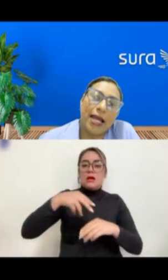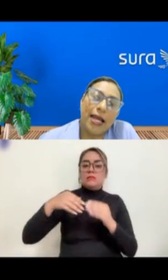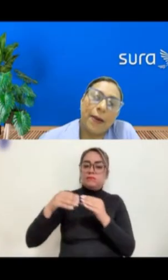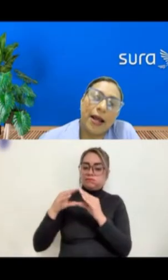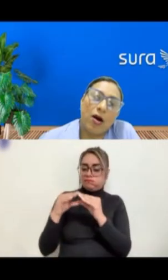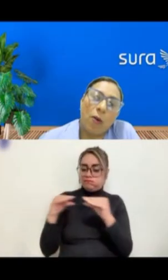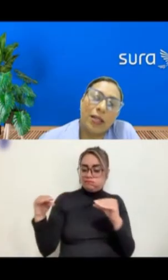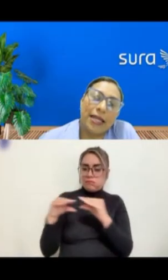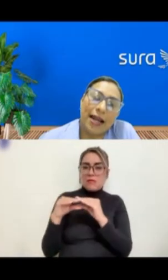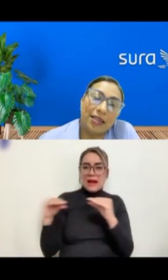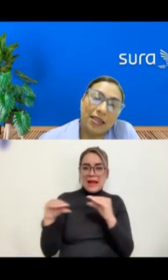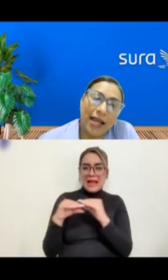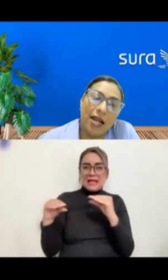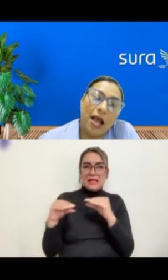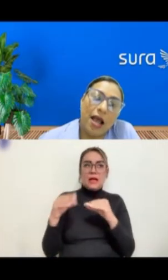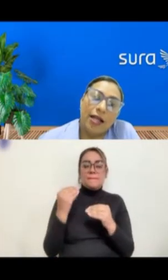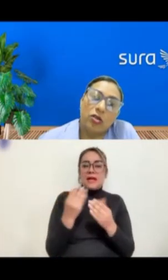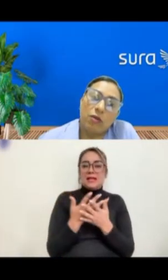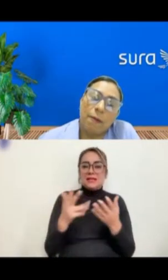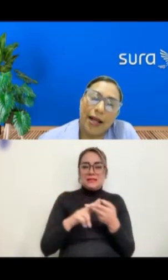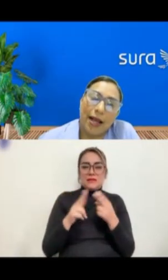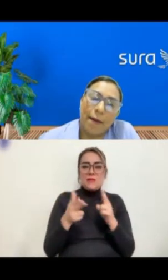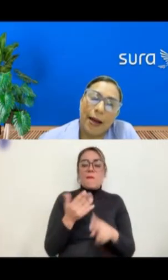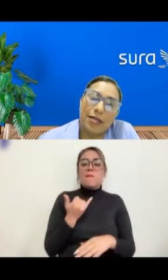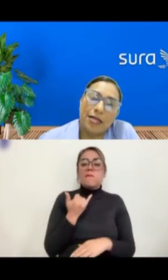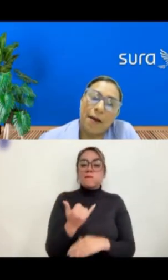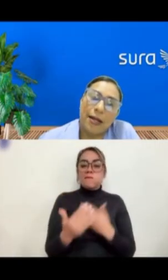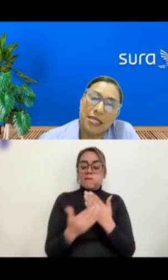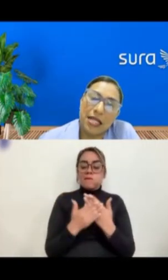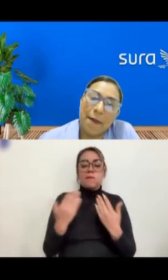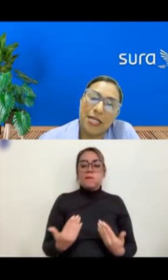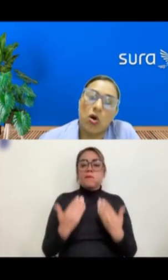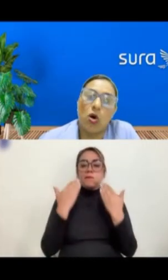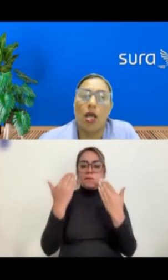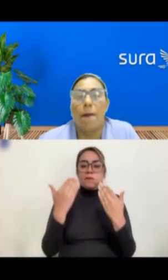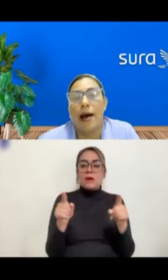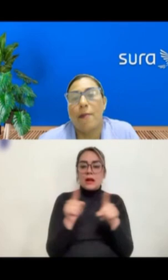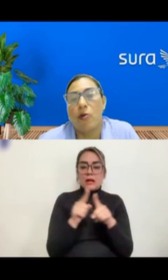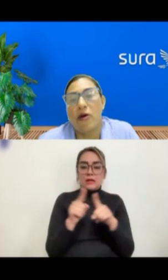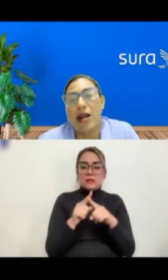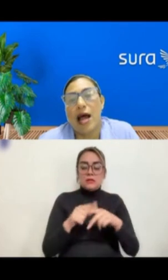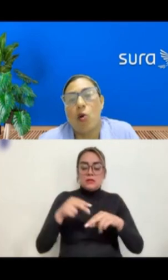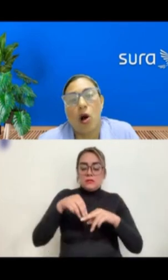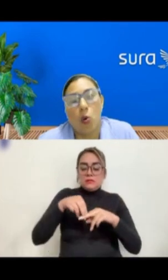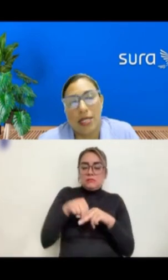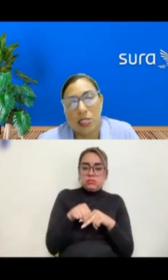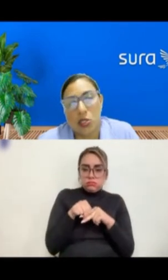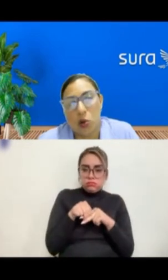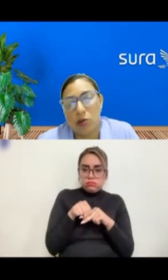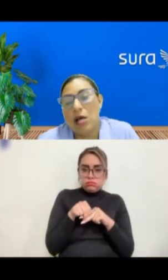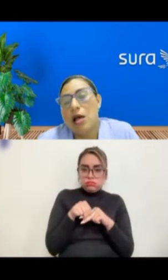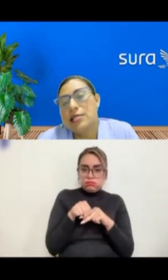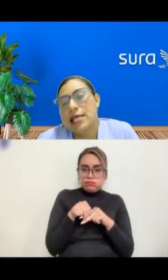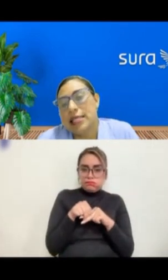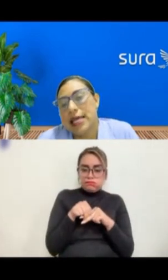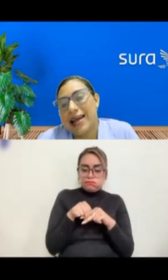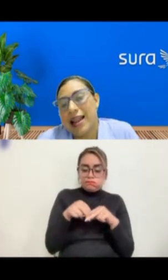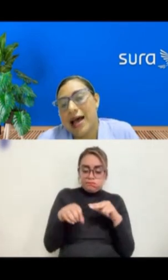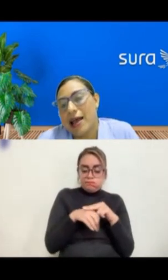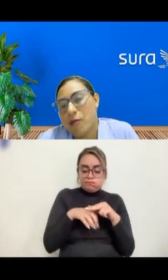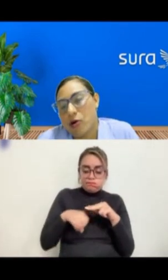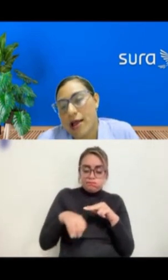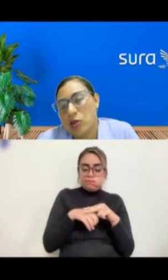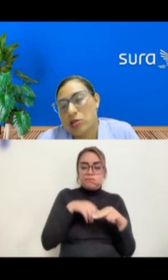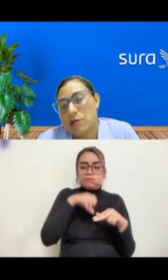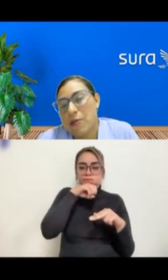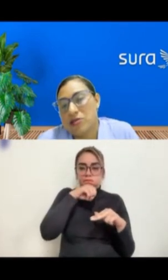¿verdad? O material estéril. Esto nos sirve ¿para qué? Para hacer la presión y para promover la coagulación y se